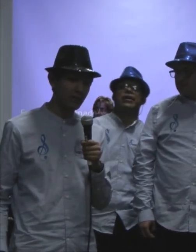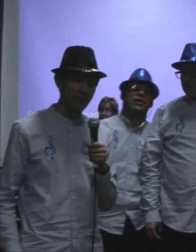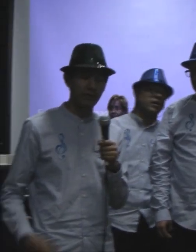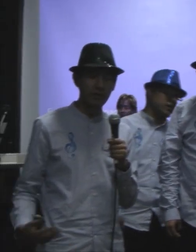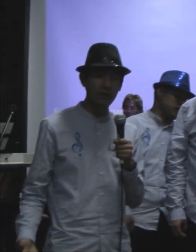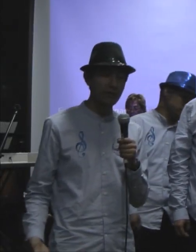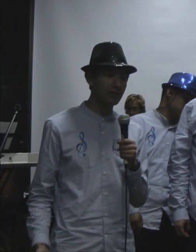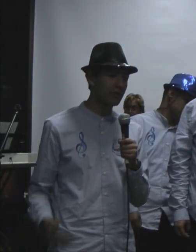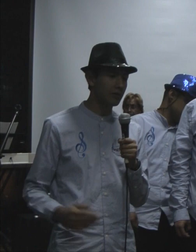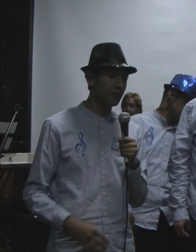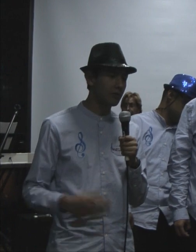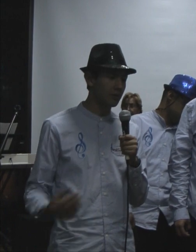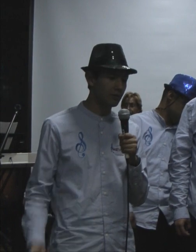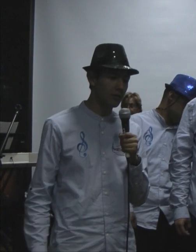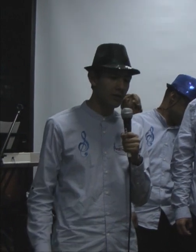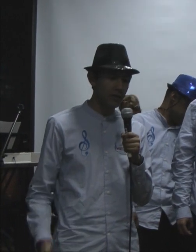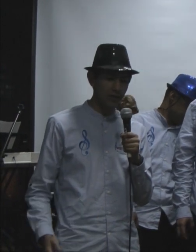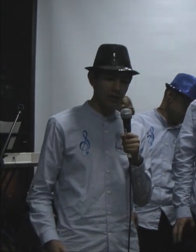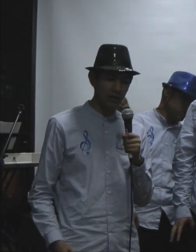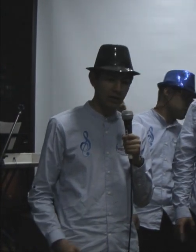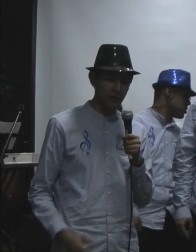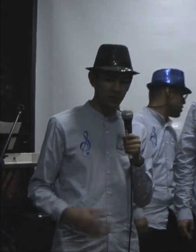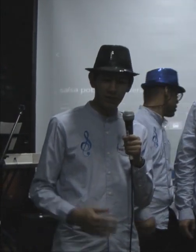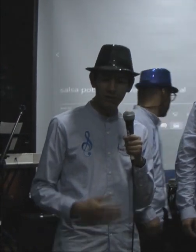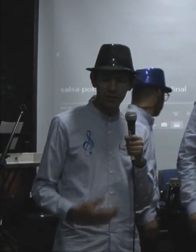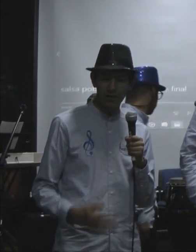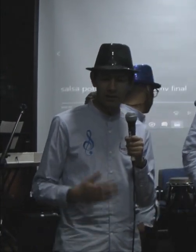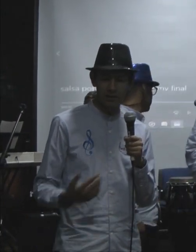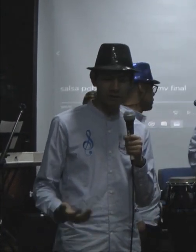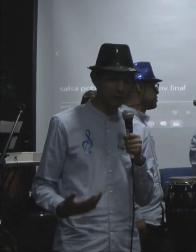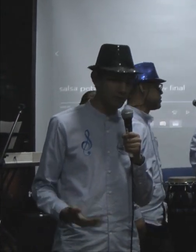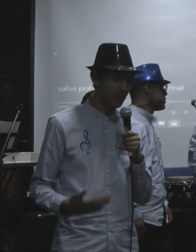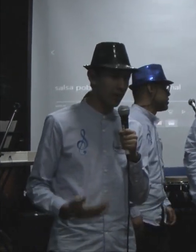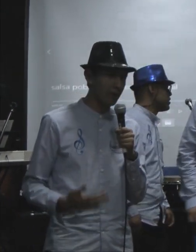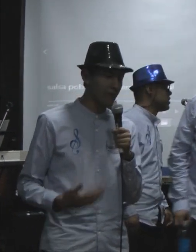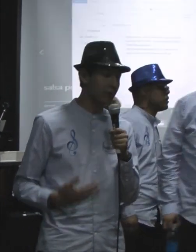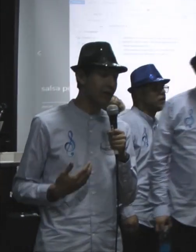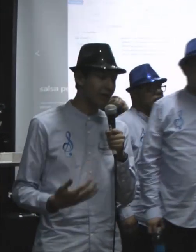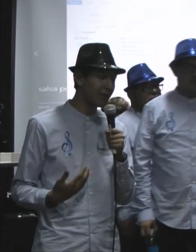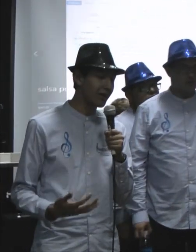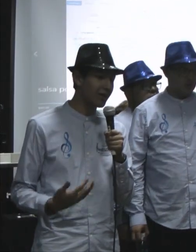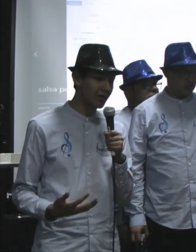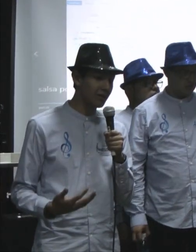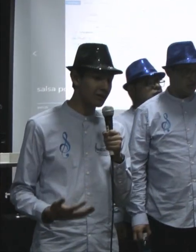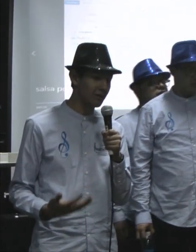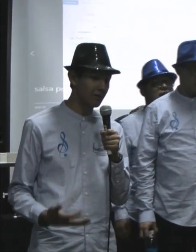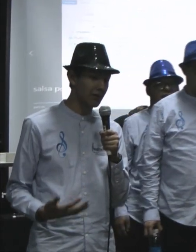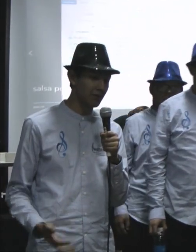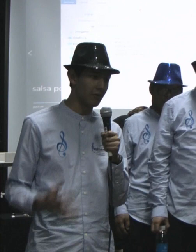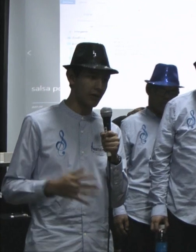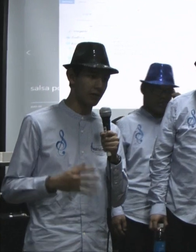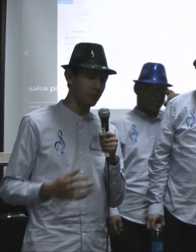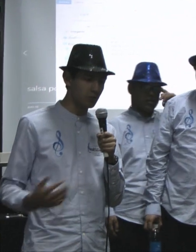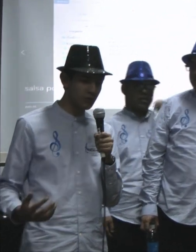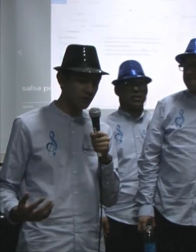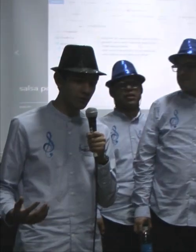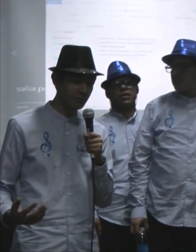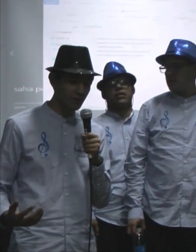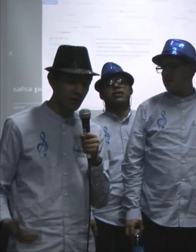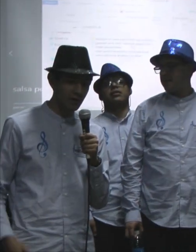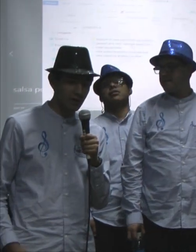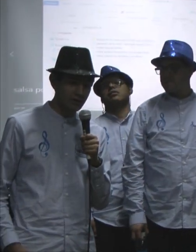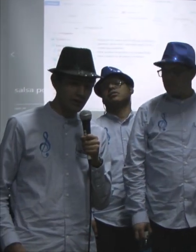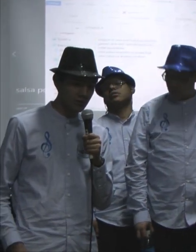aprender salsa, lo que he adquirido me ha servido primero por la dificultad rítmica que tiene, me ha servido para mejorar como